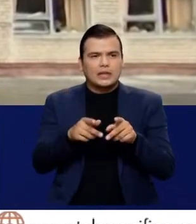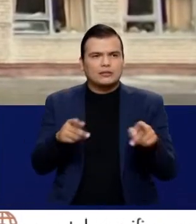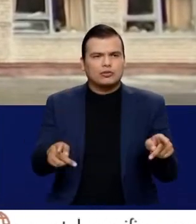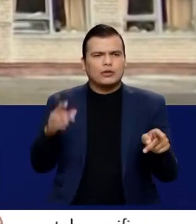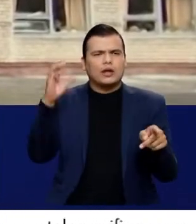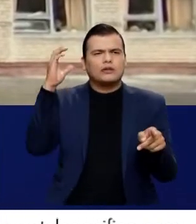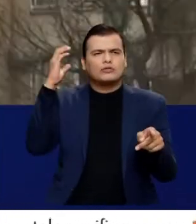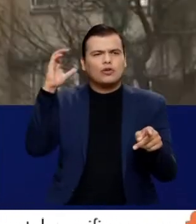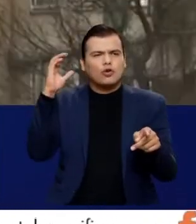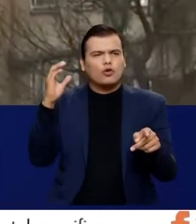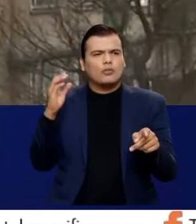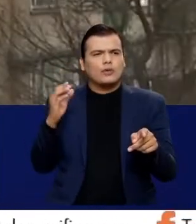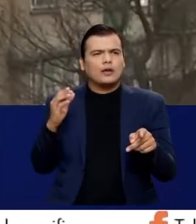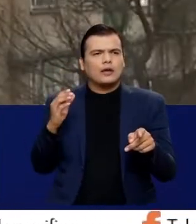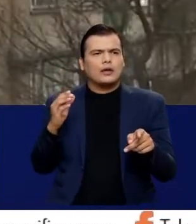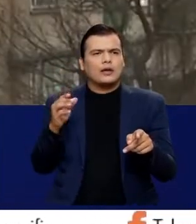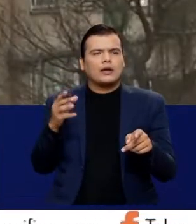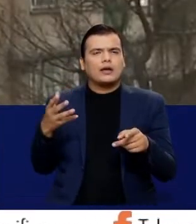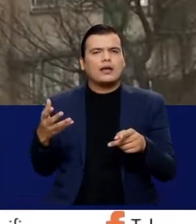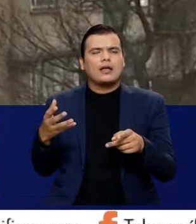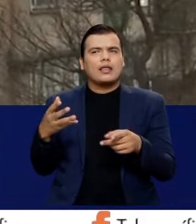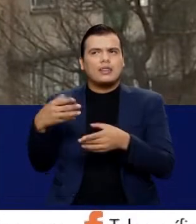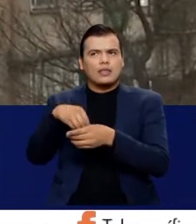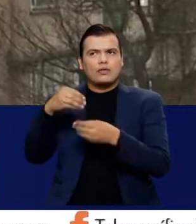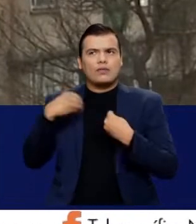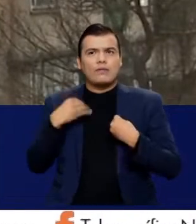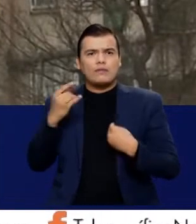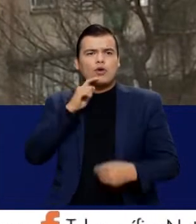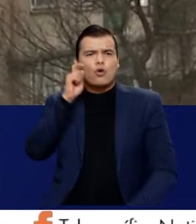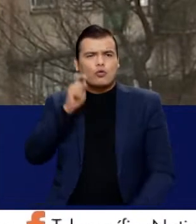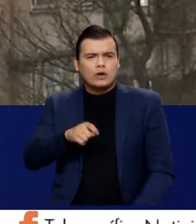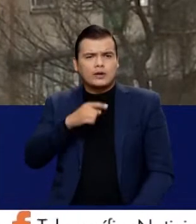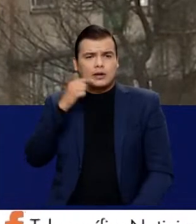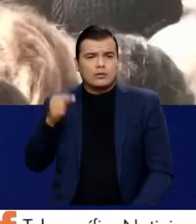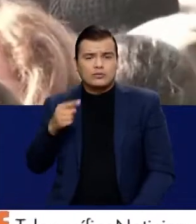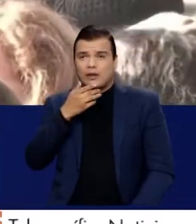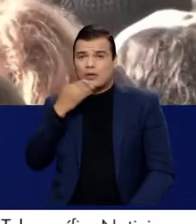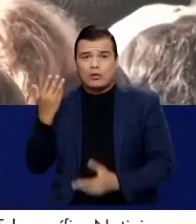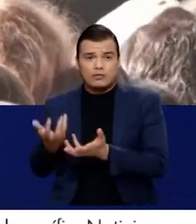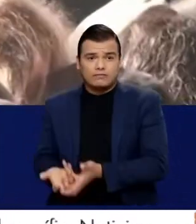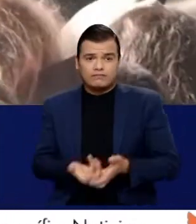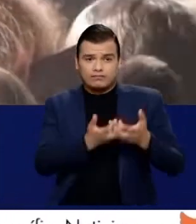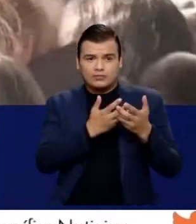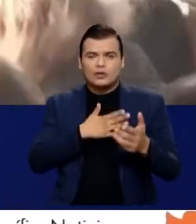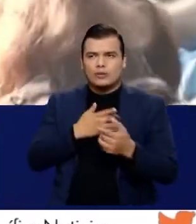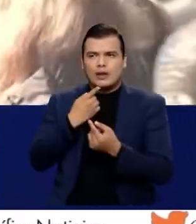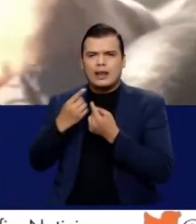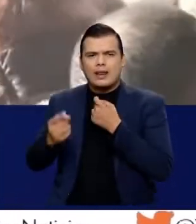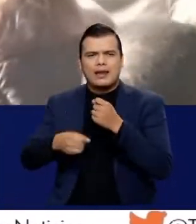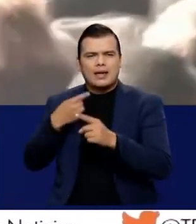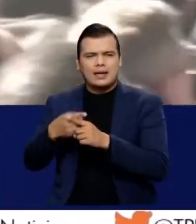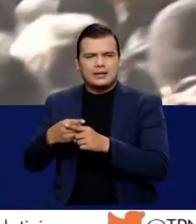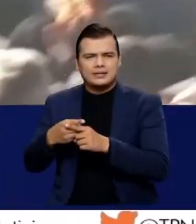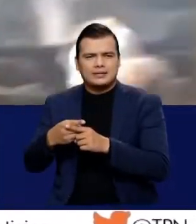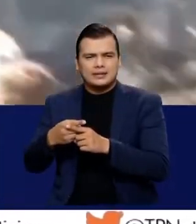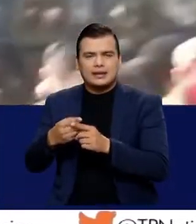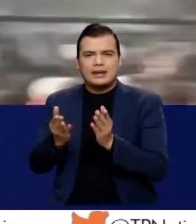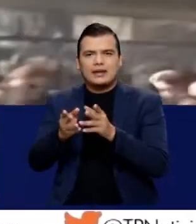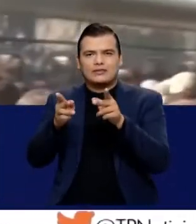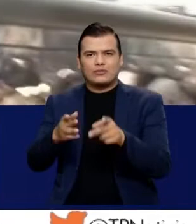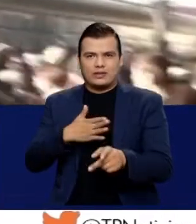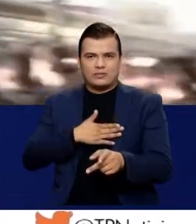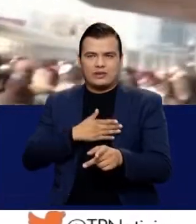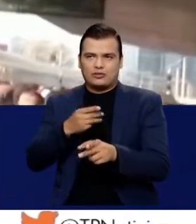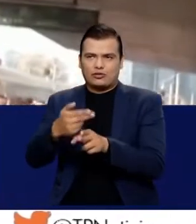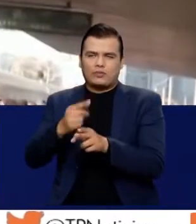persona que esté allá extranjera de besar y ucrania si yo hablé de hecho con una exfuncionaria no ex estudiante mía no